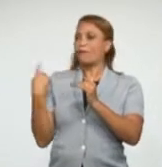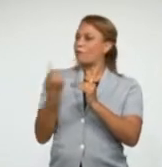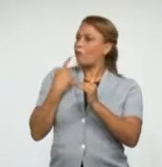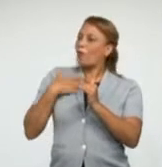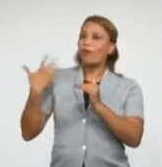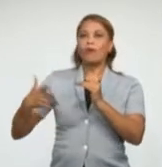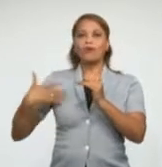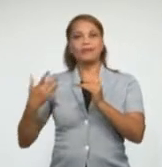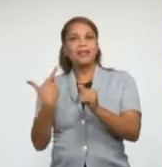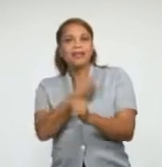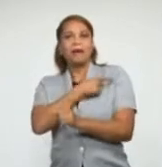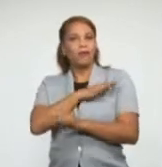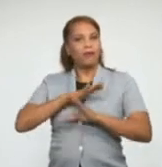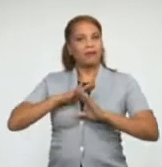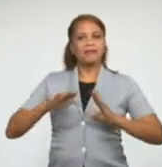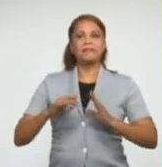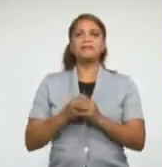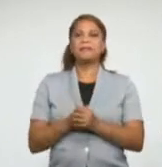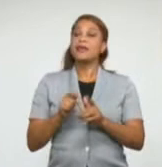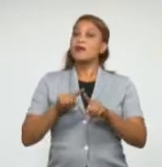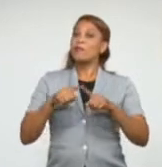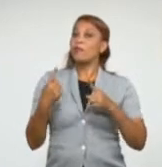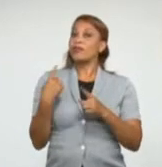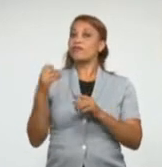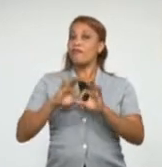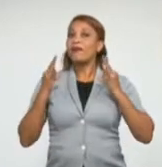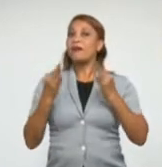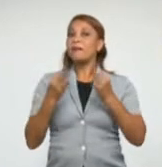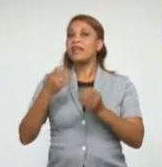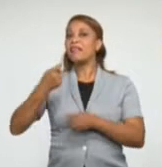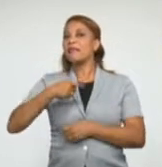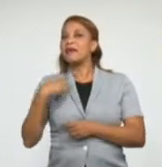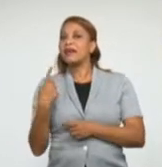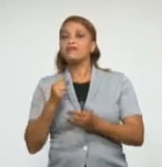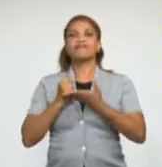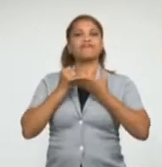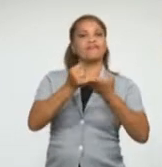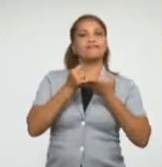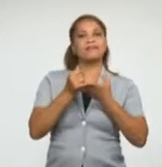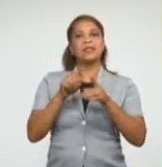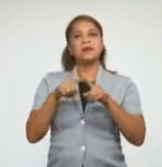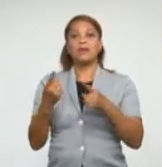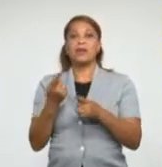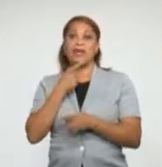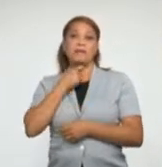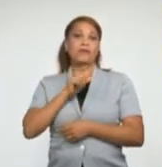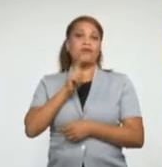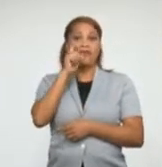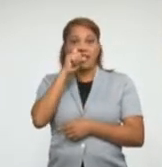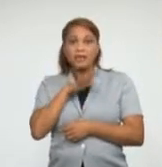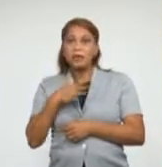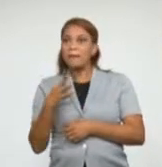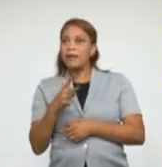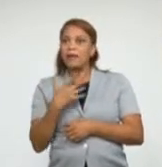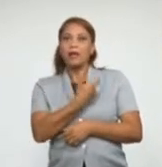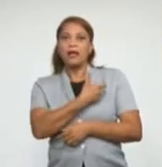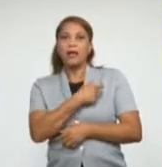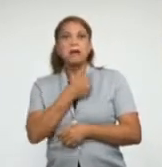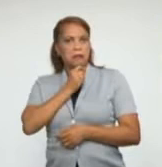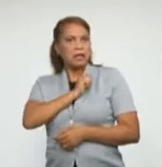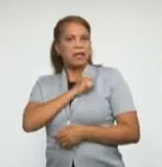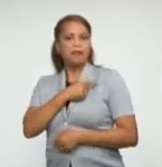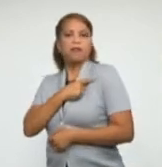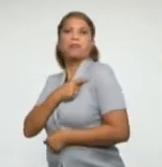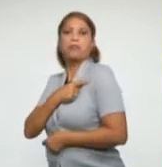vacunarse. Y es por eso que la familia tiene que cooperar, porque si los niños que le tienen miedo a inyectarse quieren poner su hombro, bueno, pues